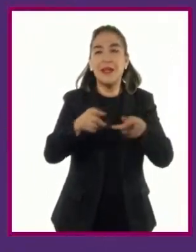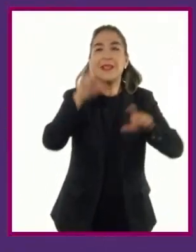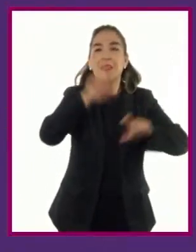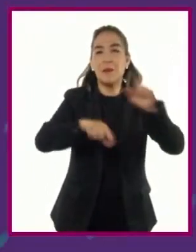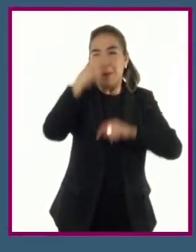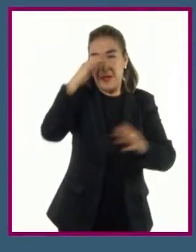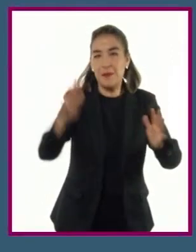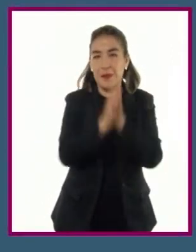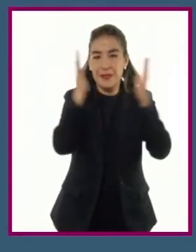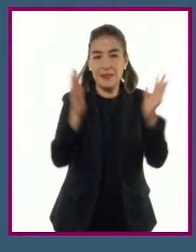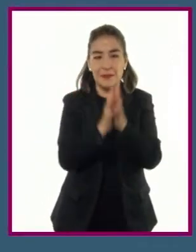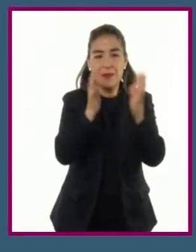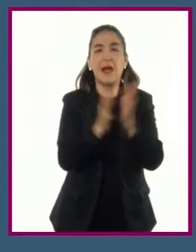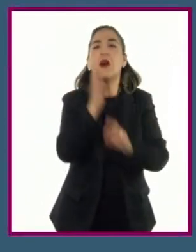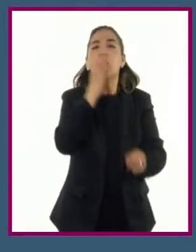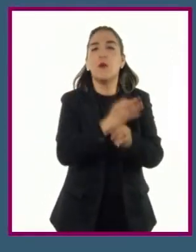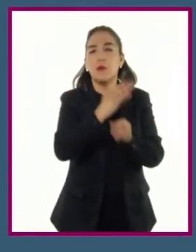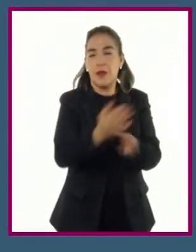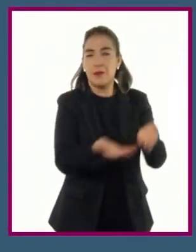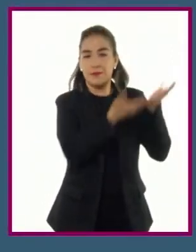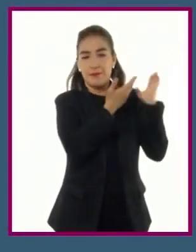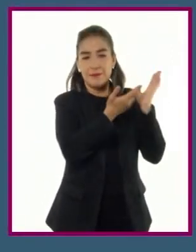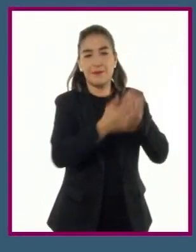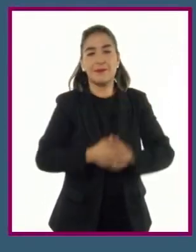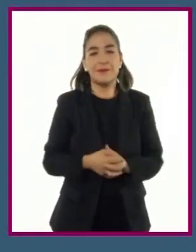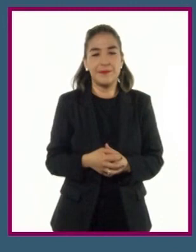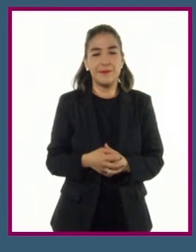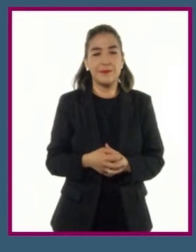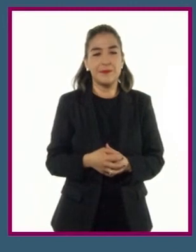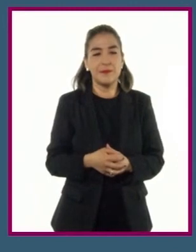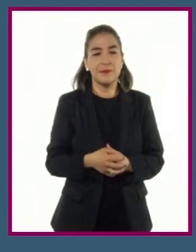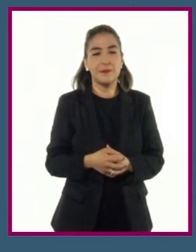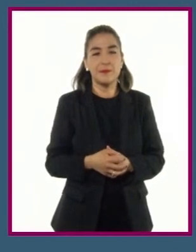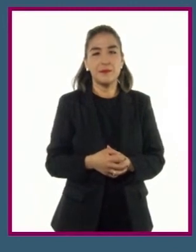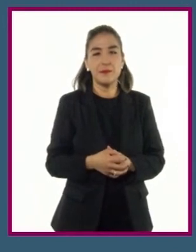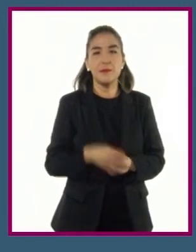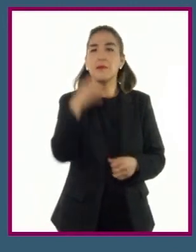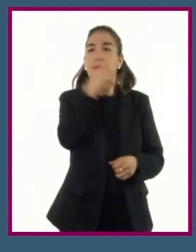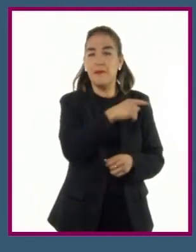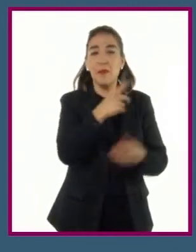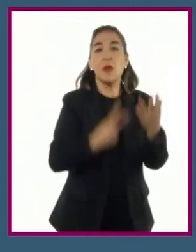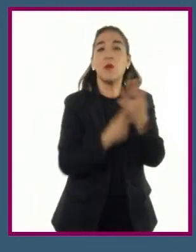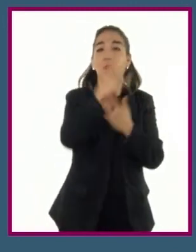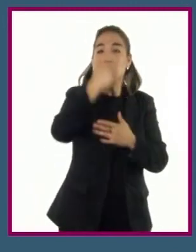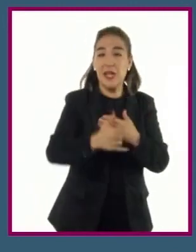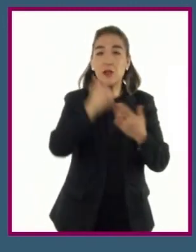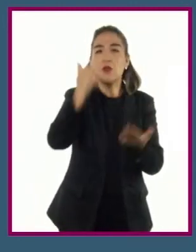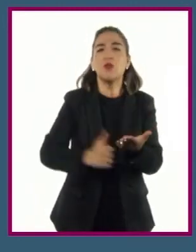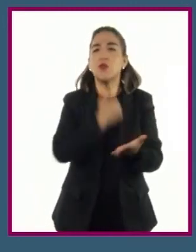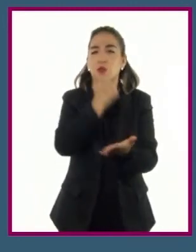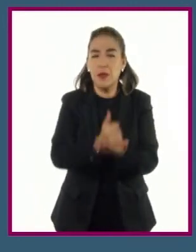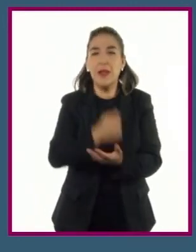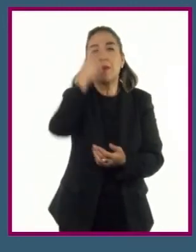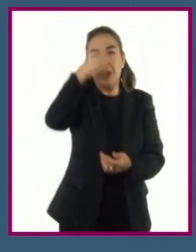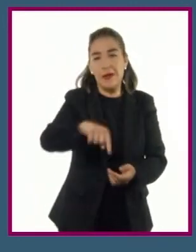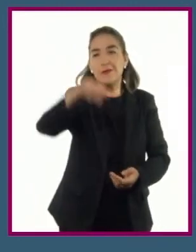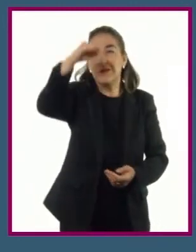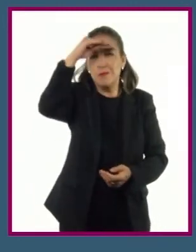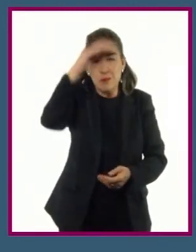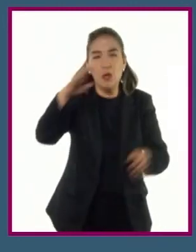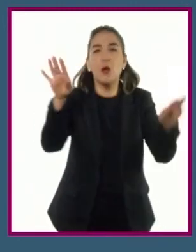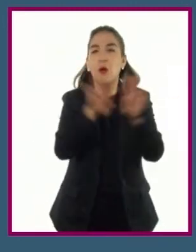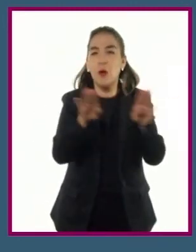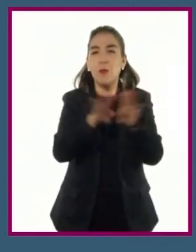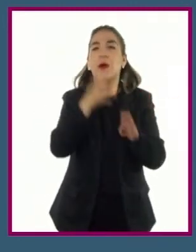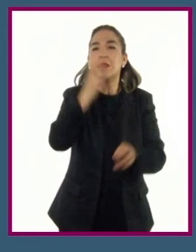participan. Les presentamos la siguiente tabla. Los proyectos ciudadanos nos permiten reflexionar y